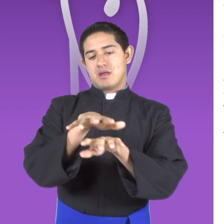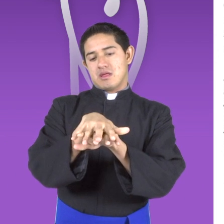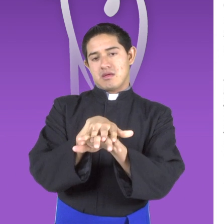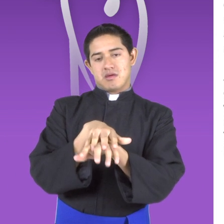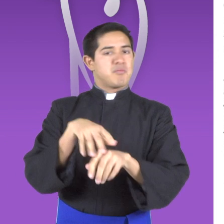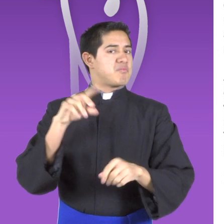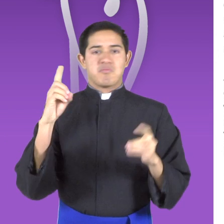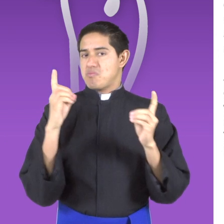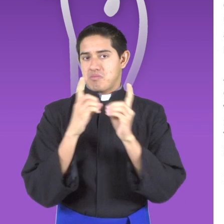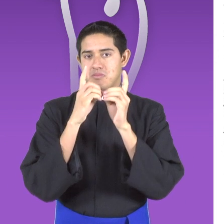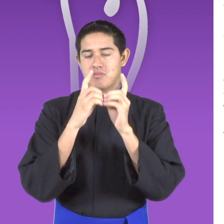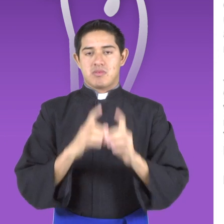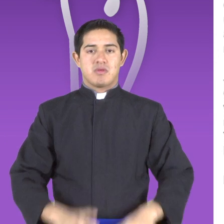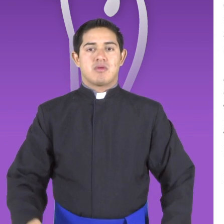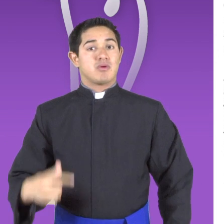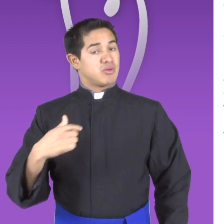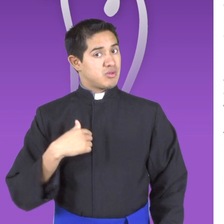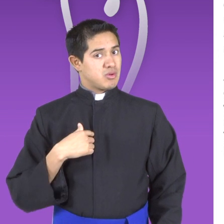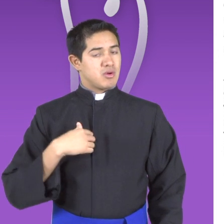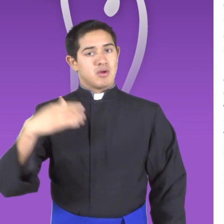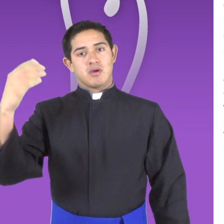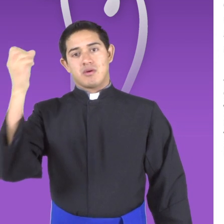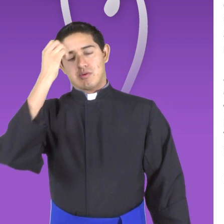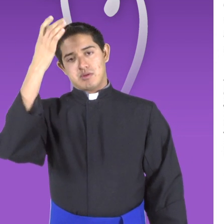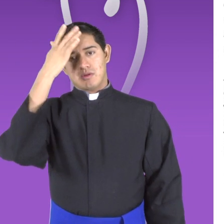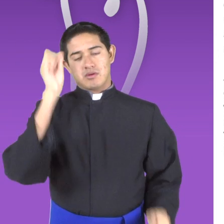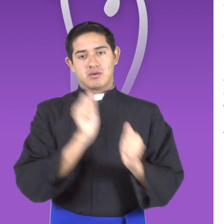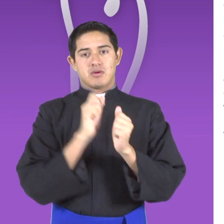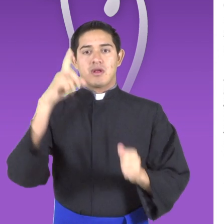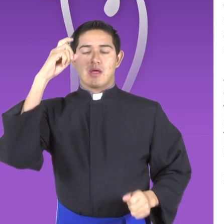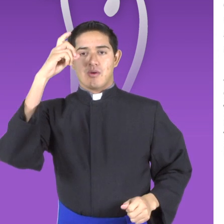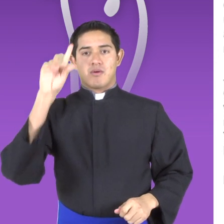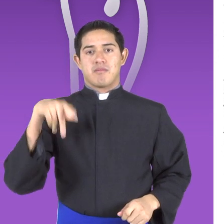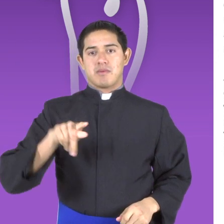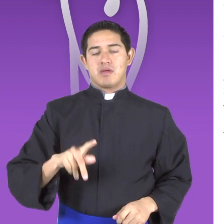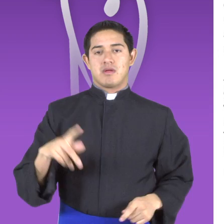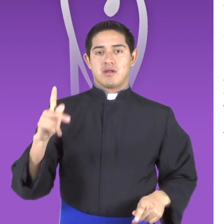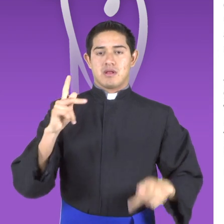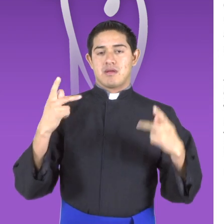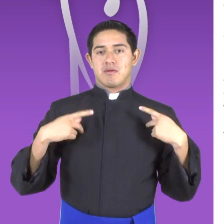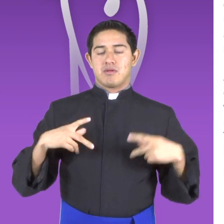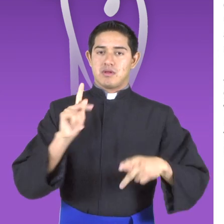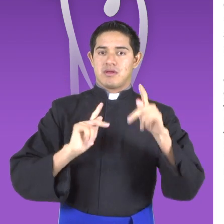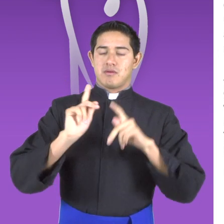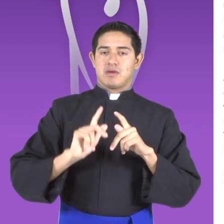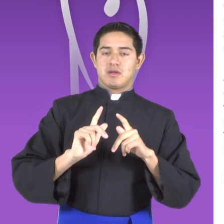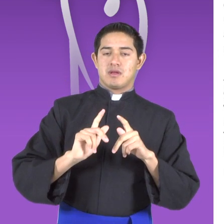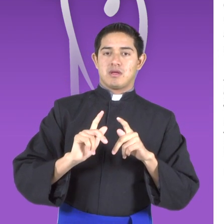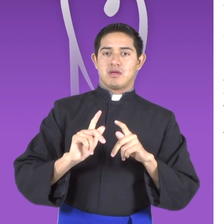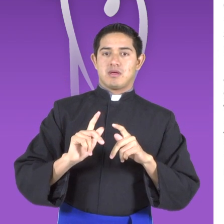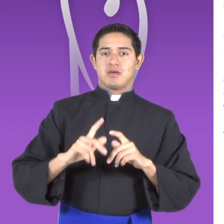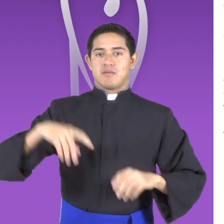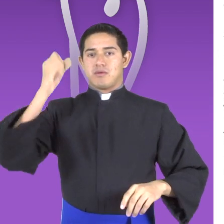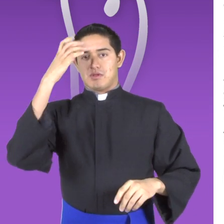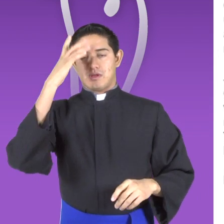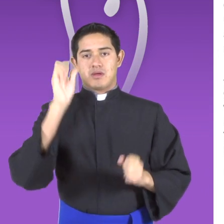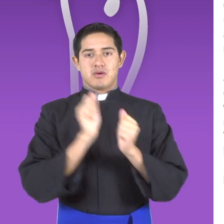sandalias. Yo los he bautizado a ustedes con agua, pero él los bautizará con el Espíritu Santo.